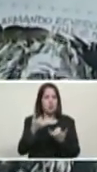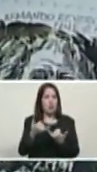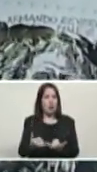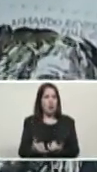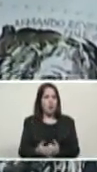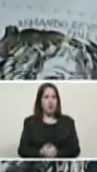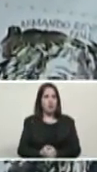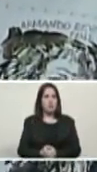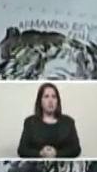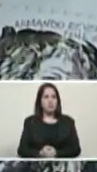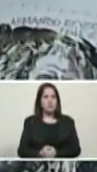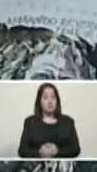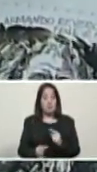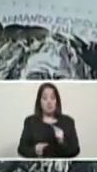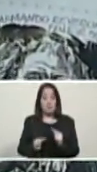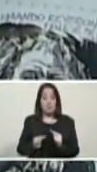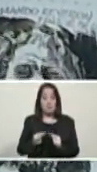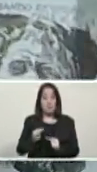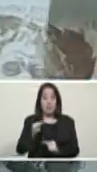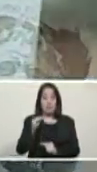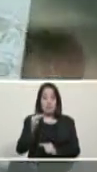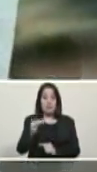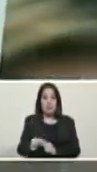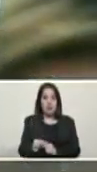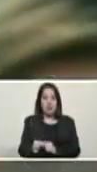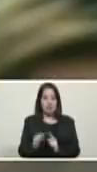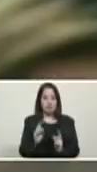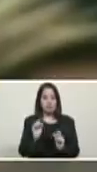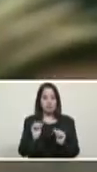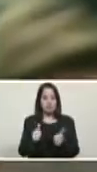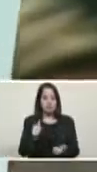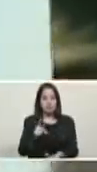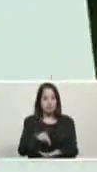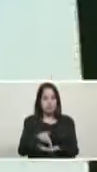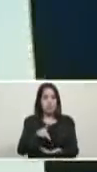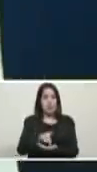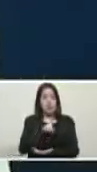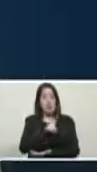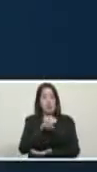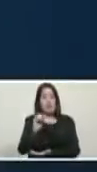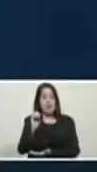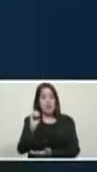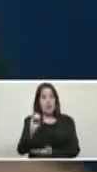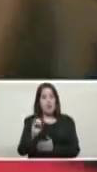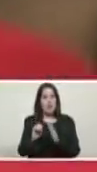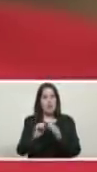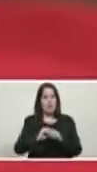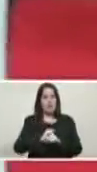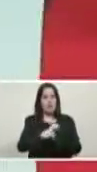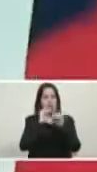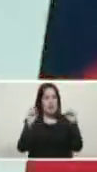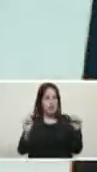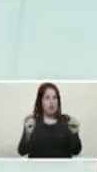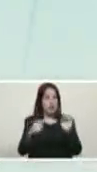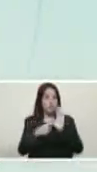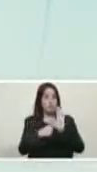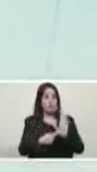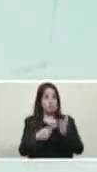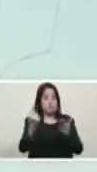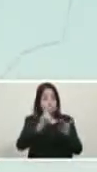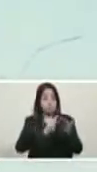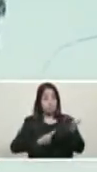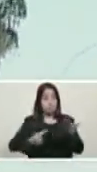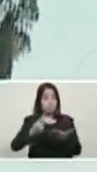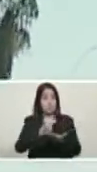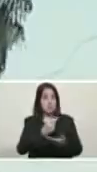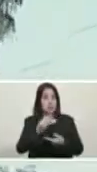estaremos desde el día de mañana presidente a las 10 de la mañana muestra viene una ficha este es un hermoso afiche realizado no señor no